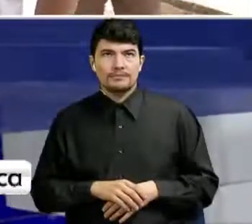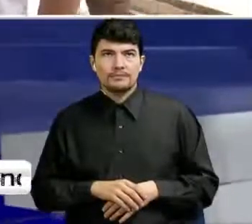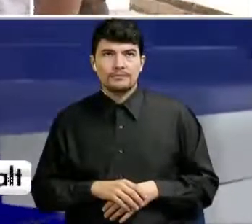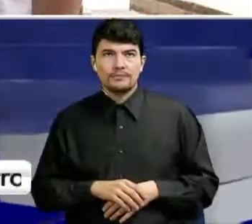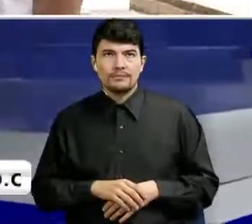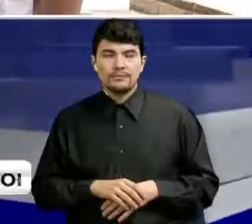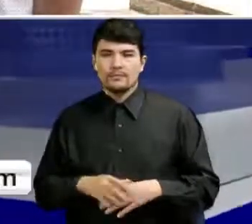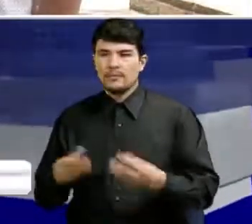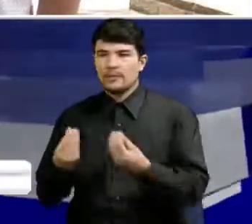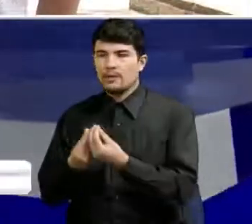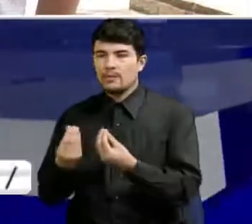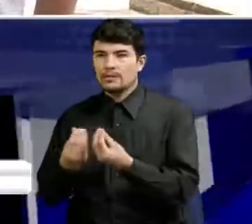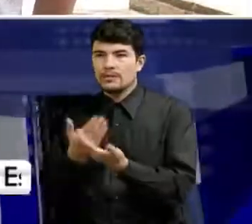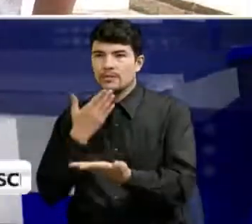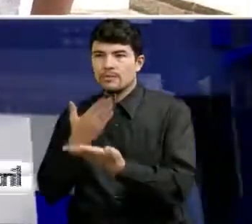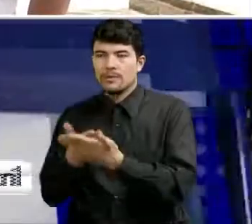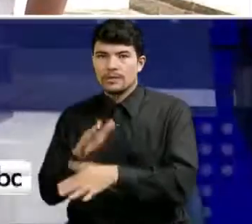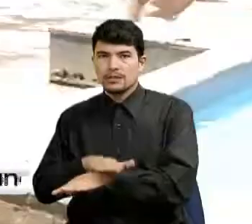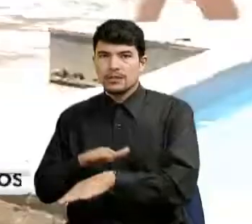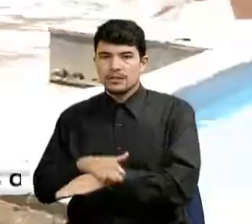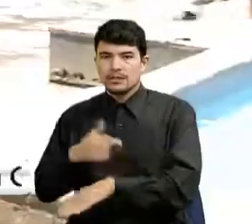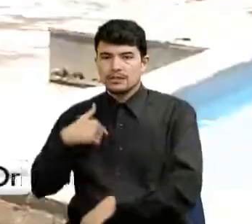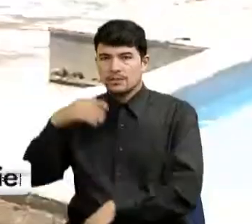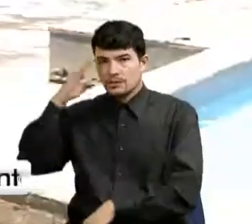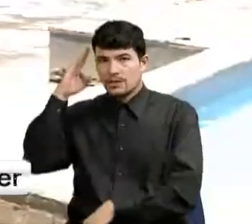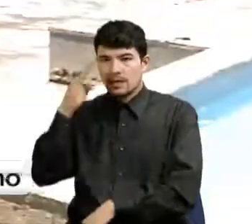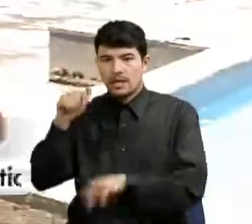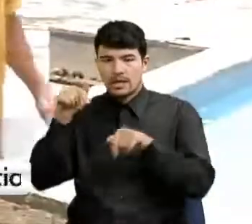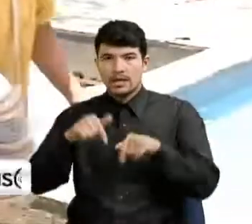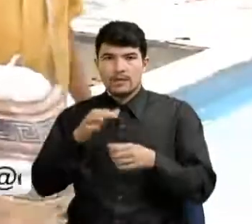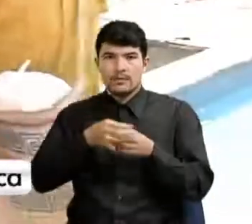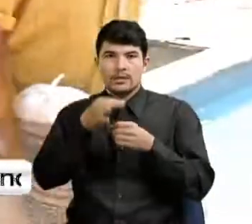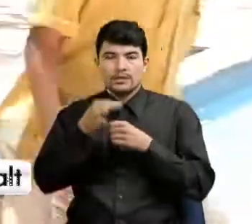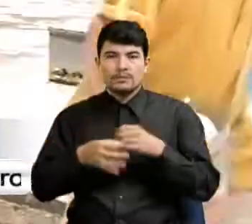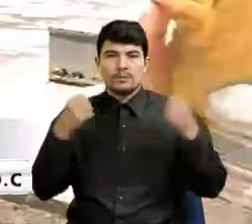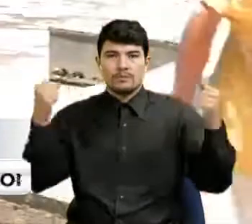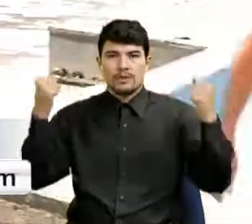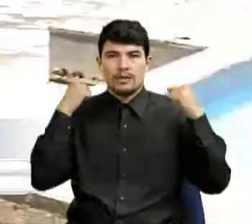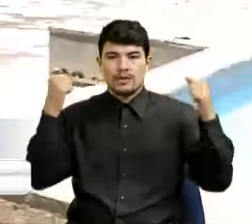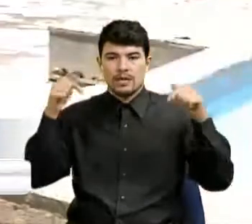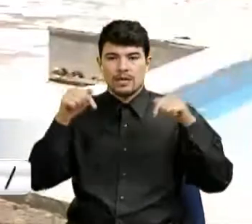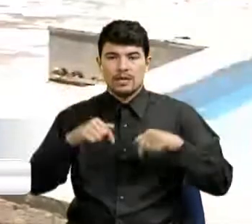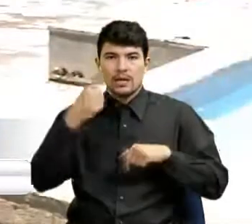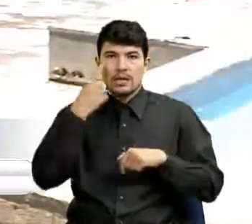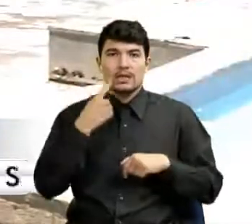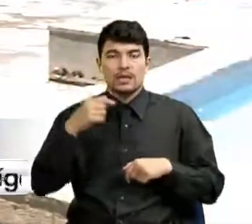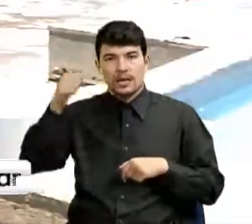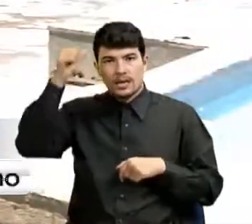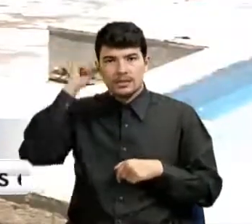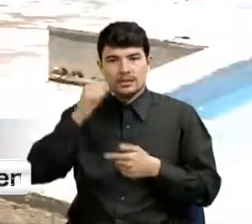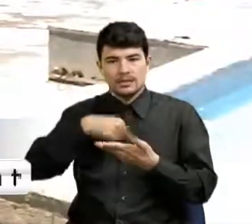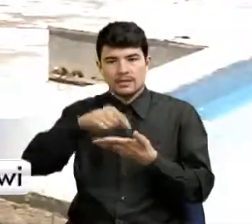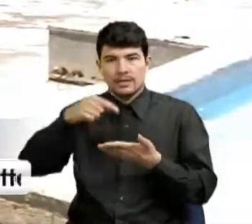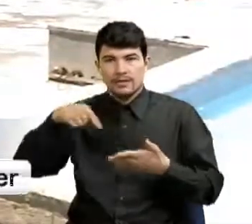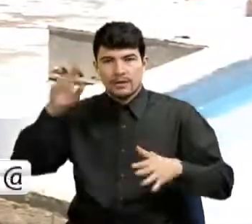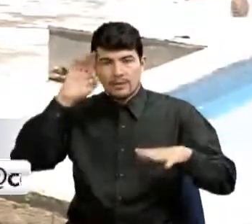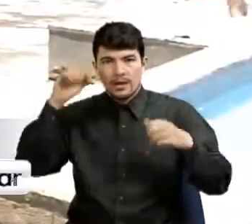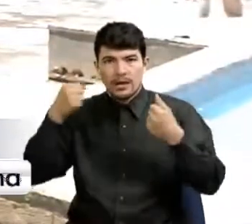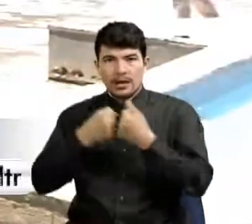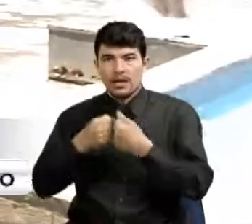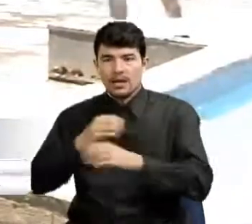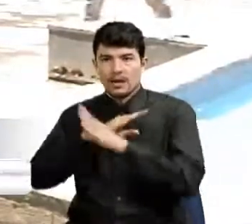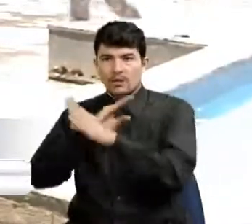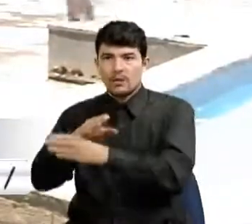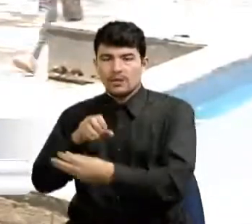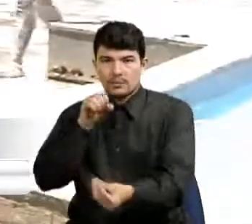compañeros el evidentes los saludo una vez más desde aquí desde el municipio de piedecuesta donde el día de ayer se firmó el pacto en contra de la